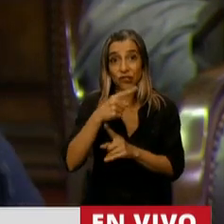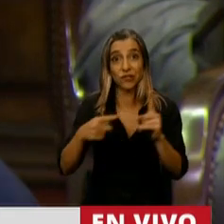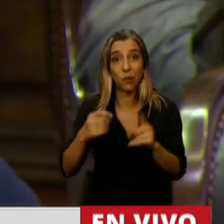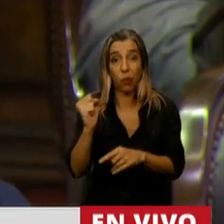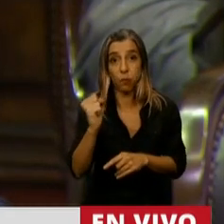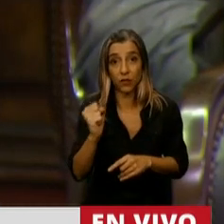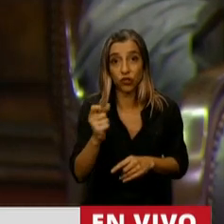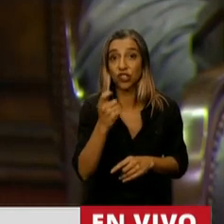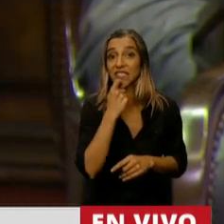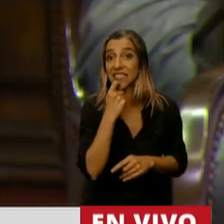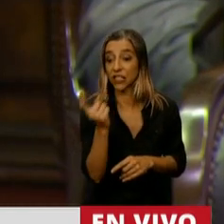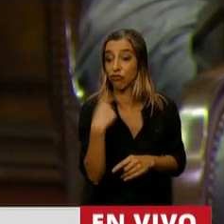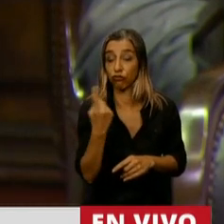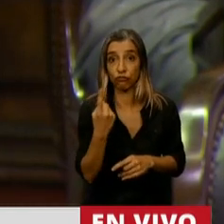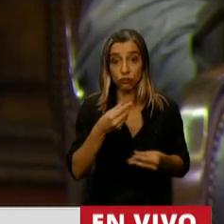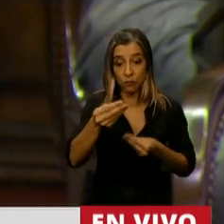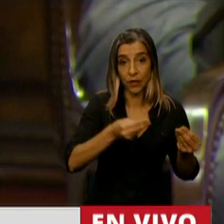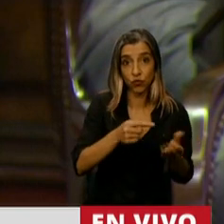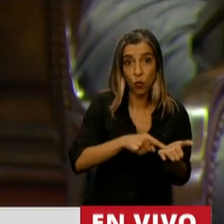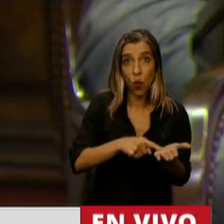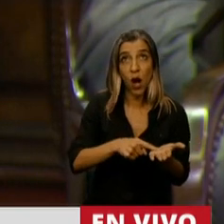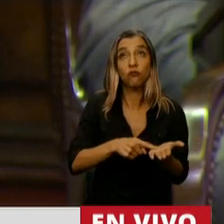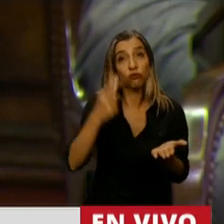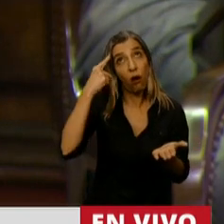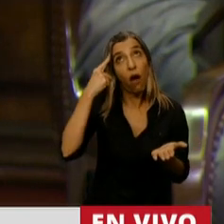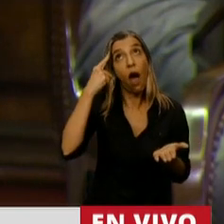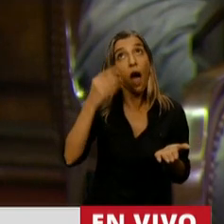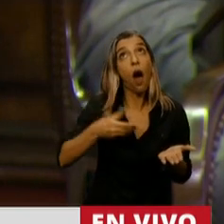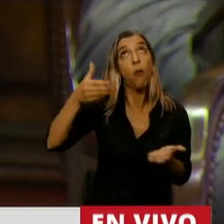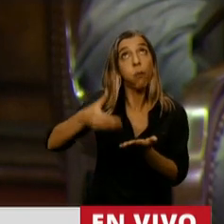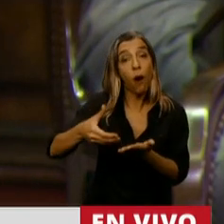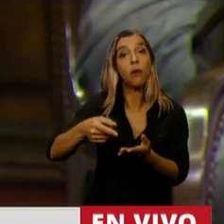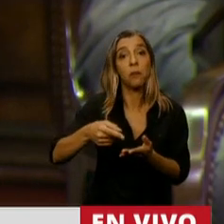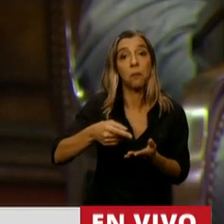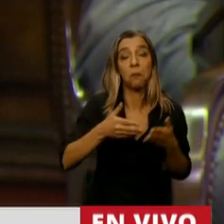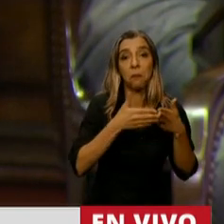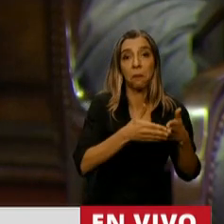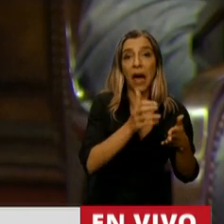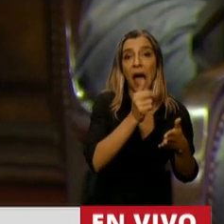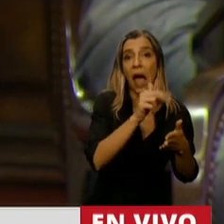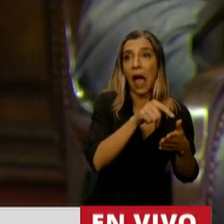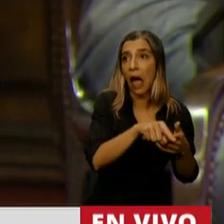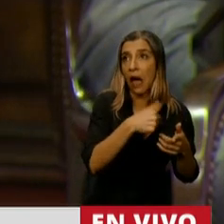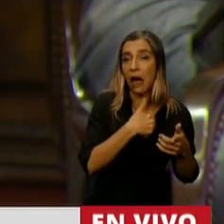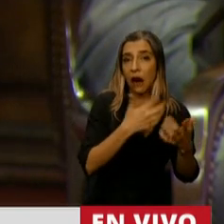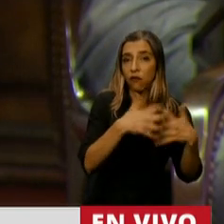si aplicáramos todo ese presupuesto el arab usar funcionaría a menos de 20 días